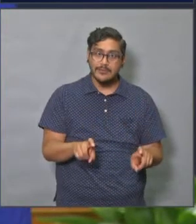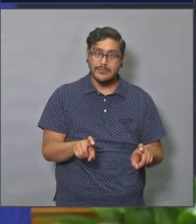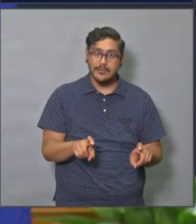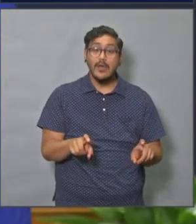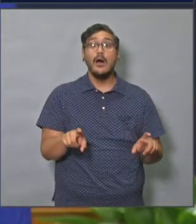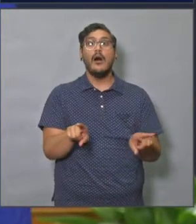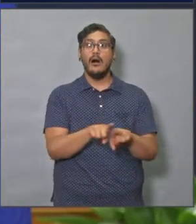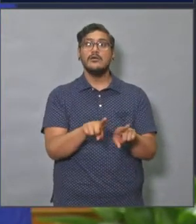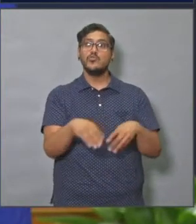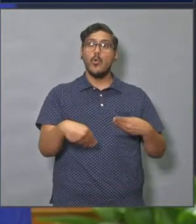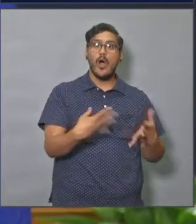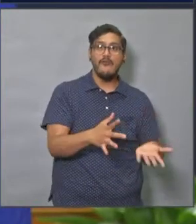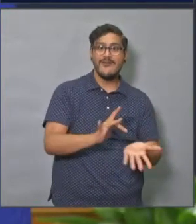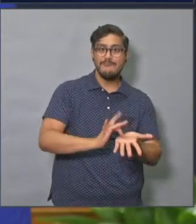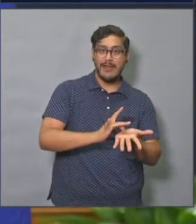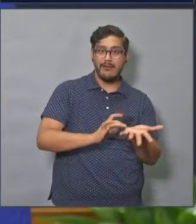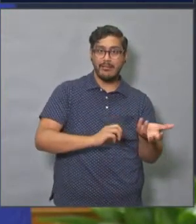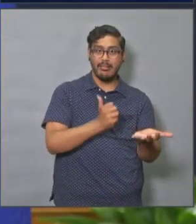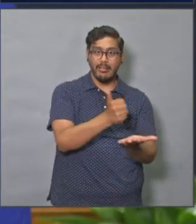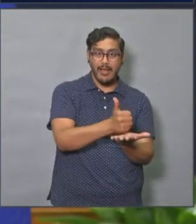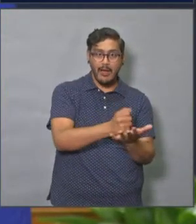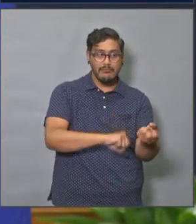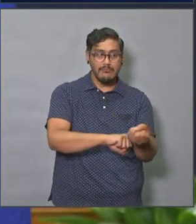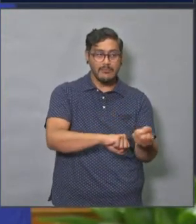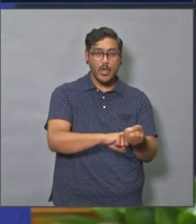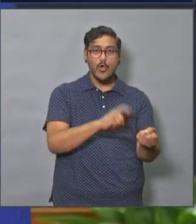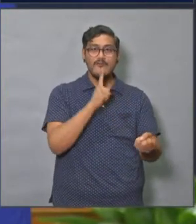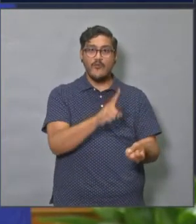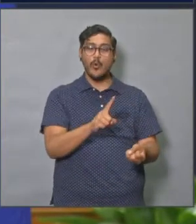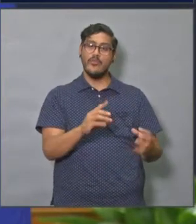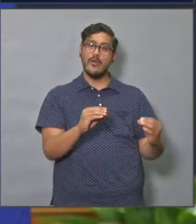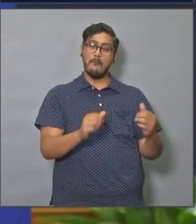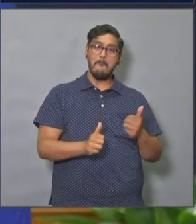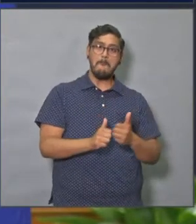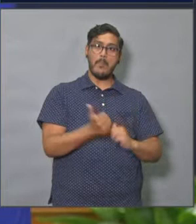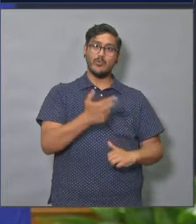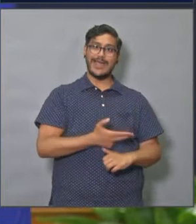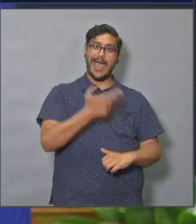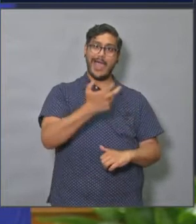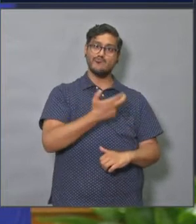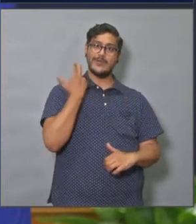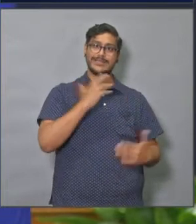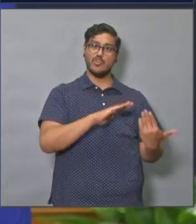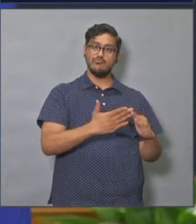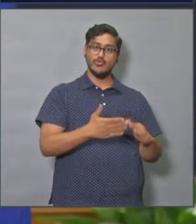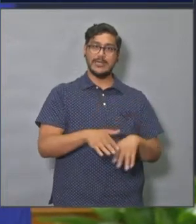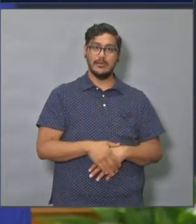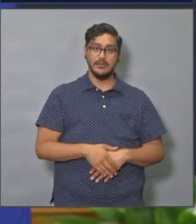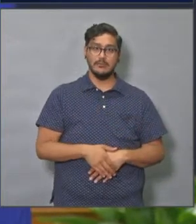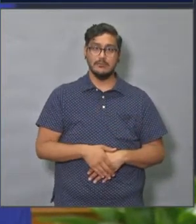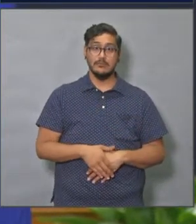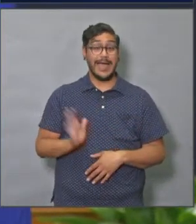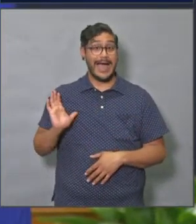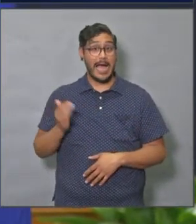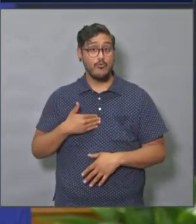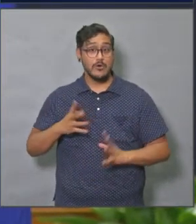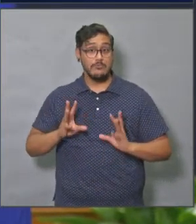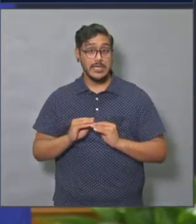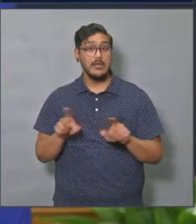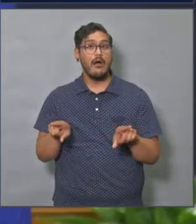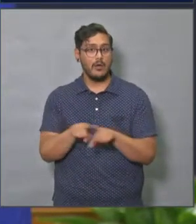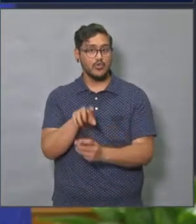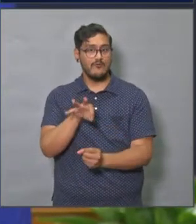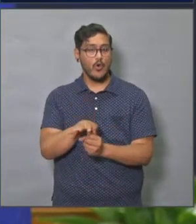y servicios de apoyo a nuestras comunidades más vulnerables. La Junta de Supervisores también votó para